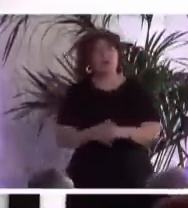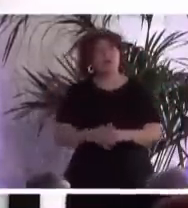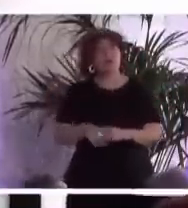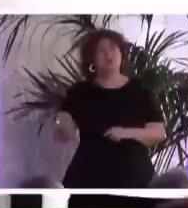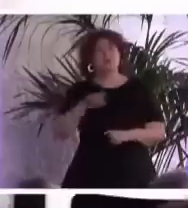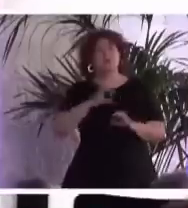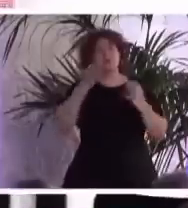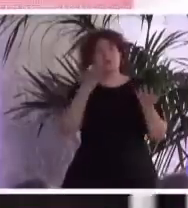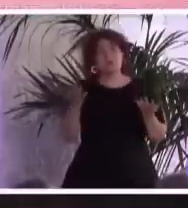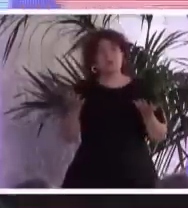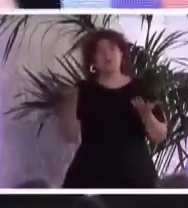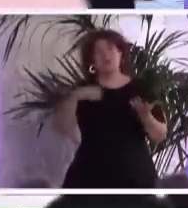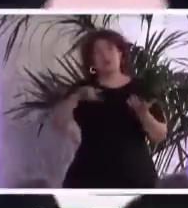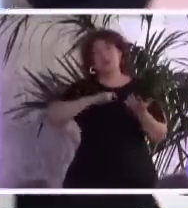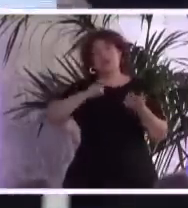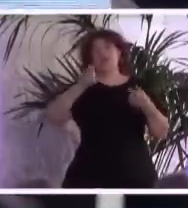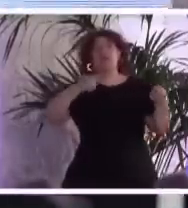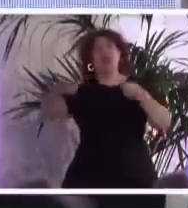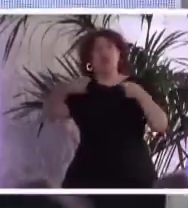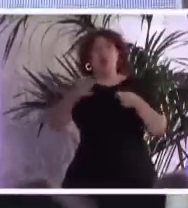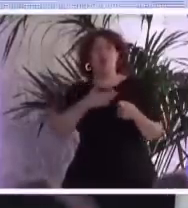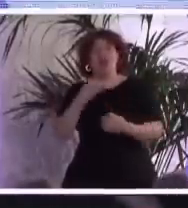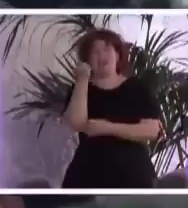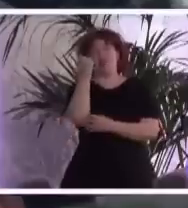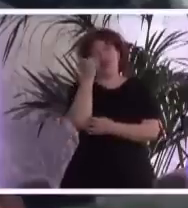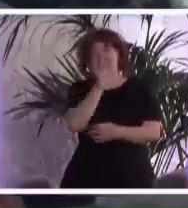de rodillas frente a Marruecos